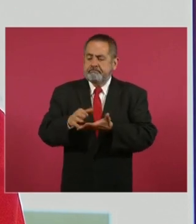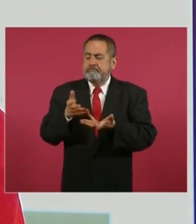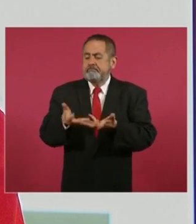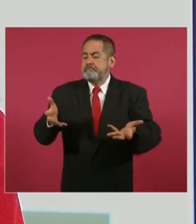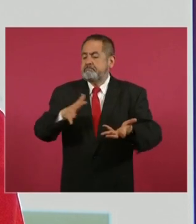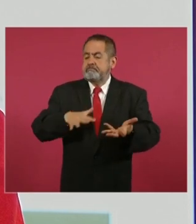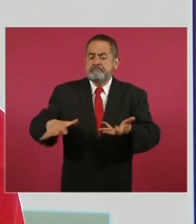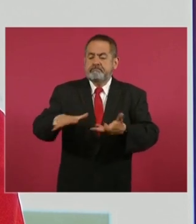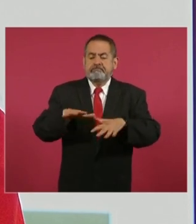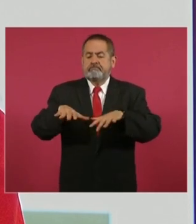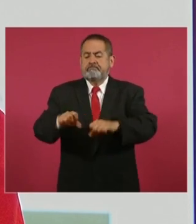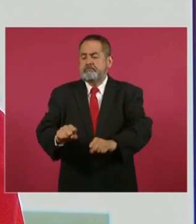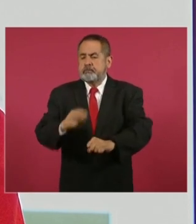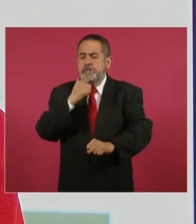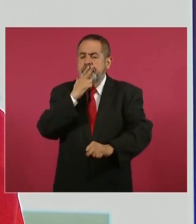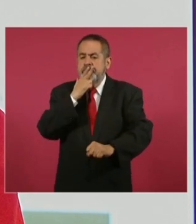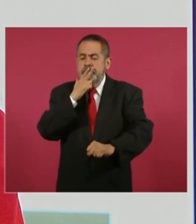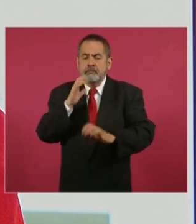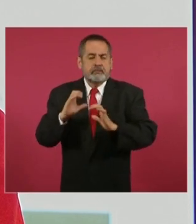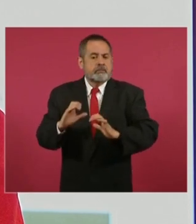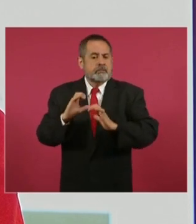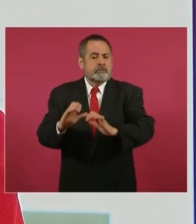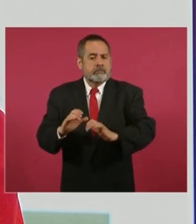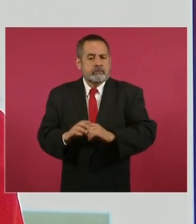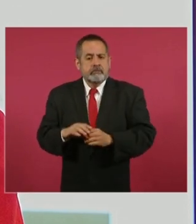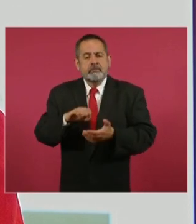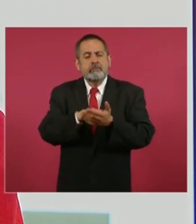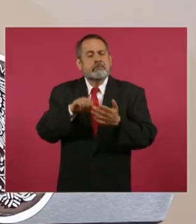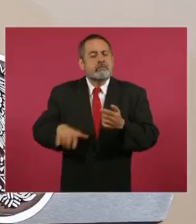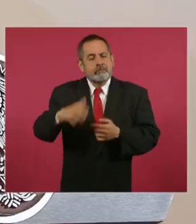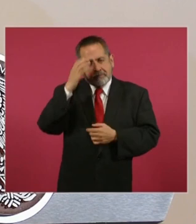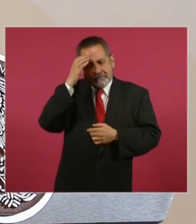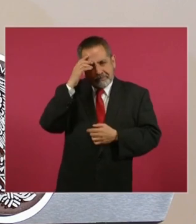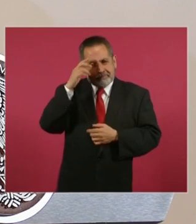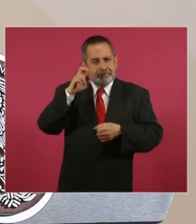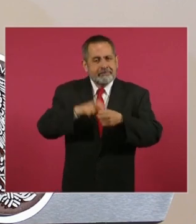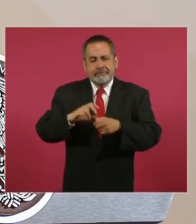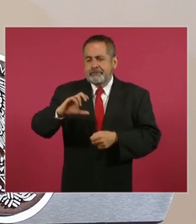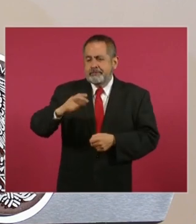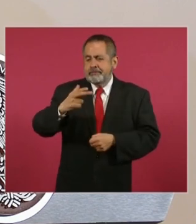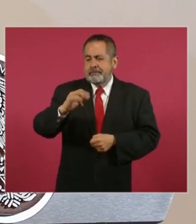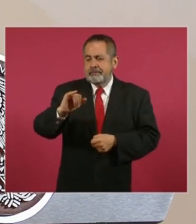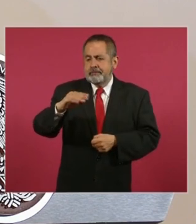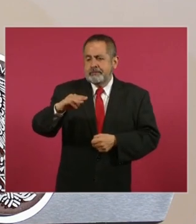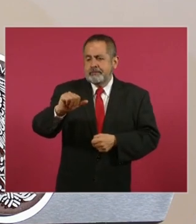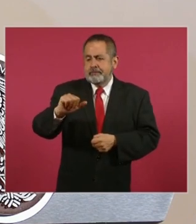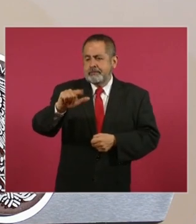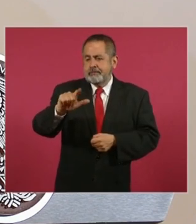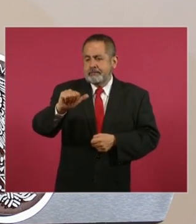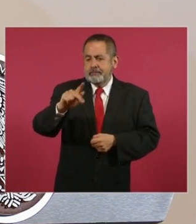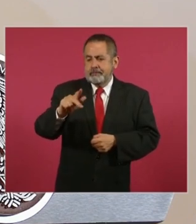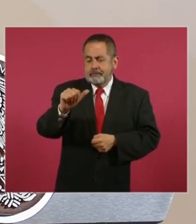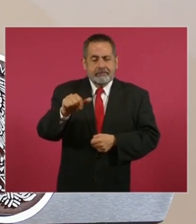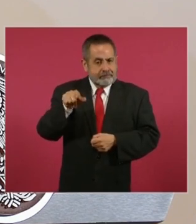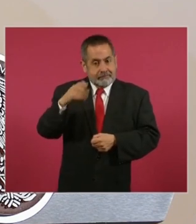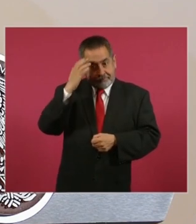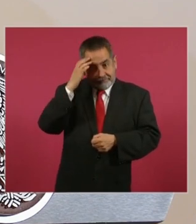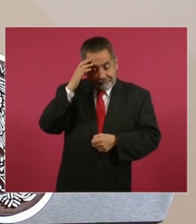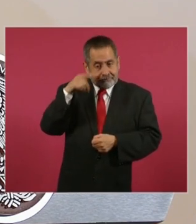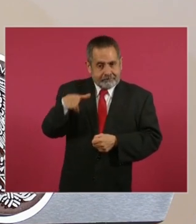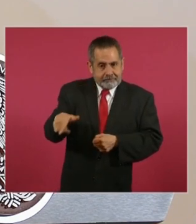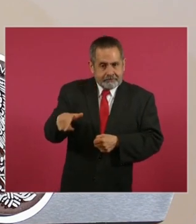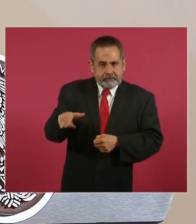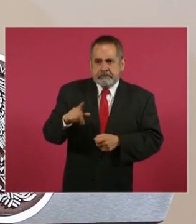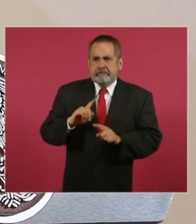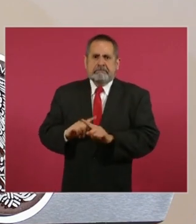de más de 400.000 hectáreas es la ADBC de los Chimalapas, esta región donde se conserva